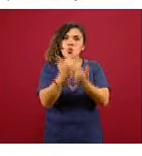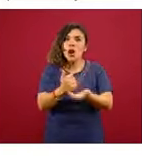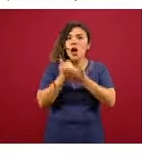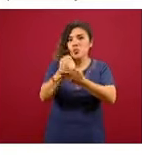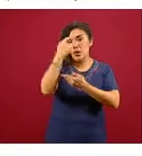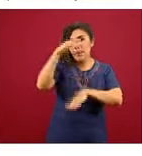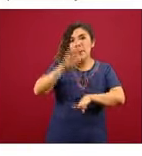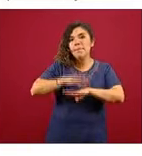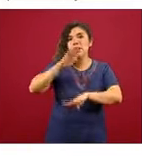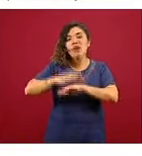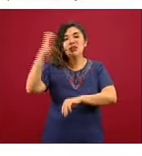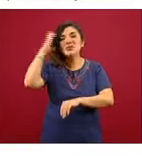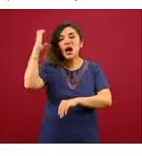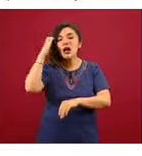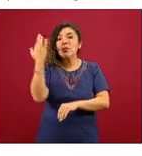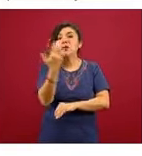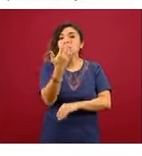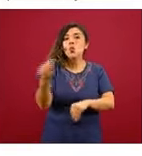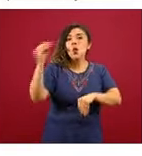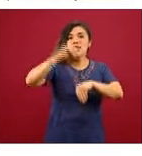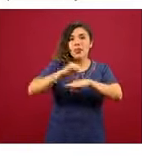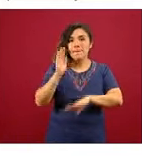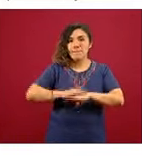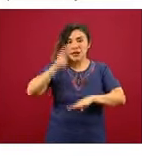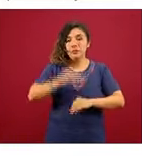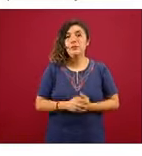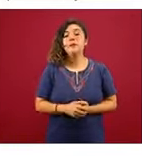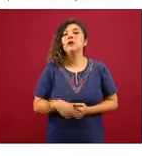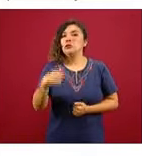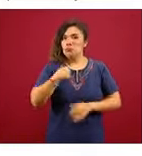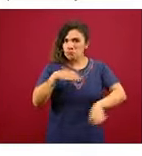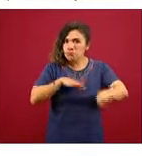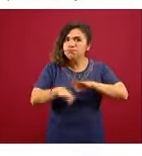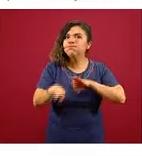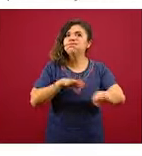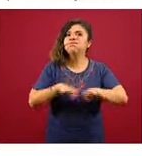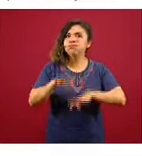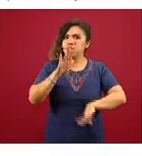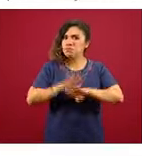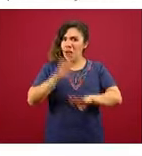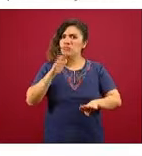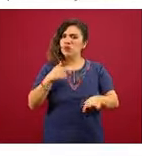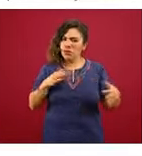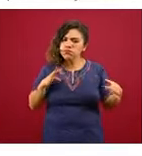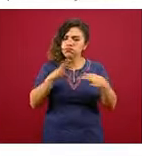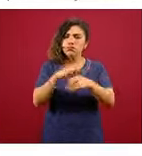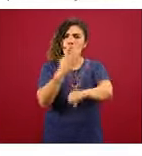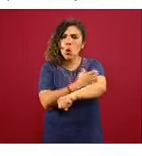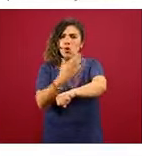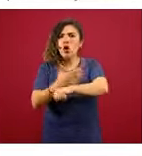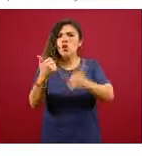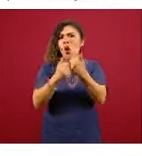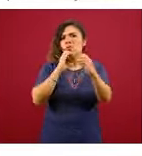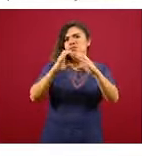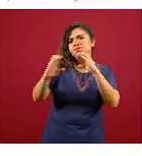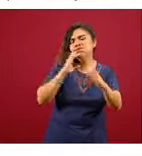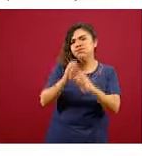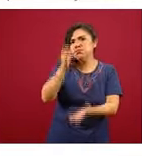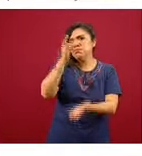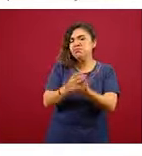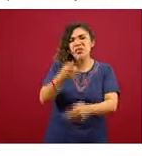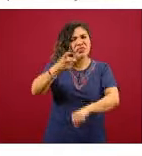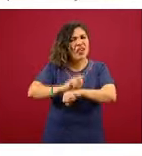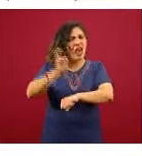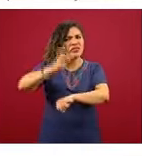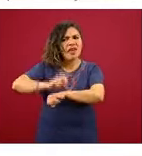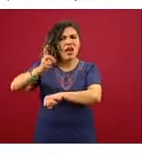capacidad hospitalaria 50 camas. Hemos estado trabajando de manera muy coordinada, comunicándonos prácticamente todos